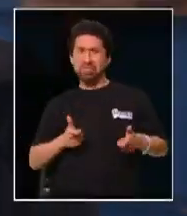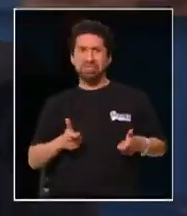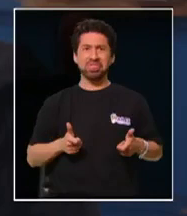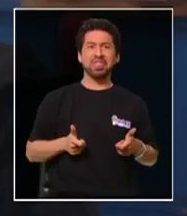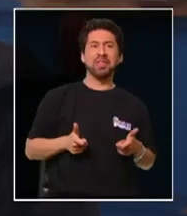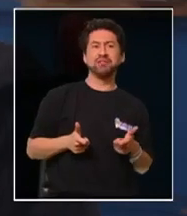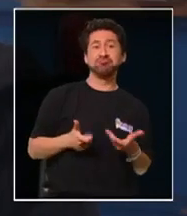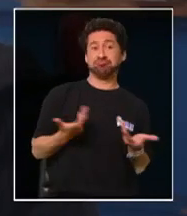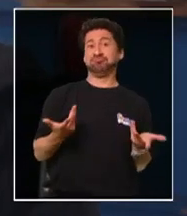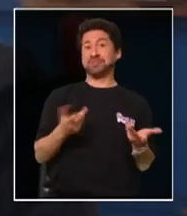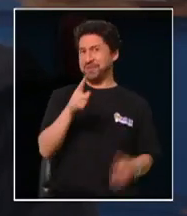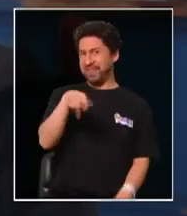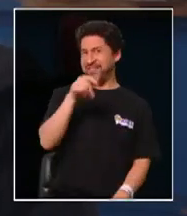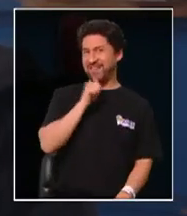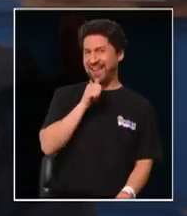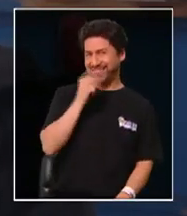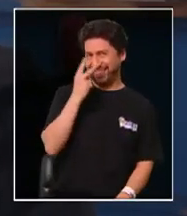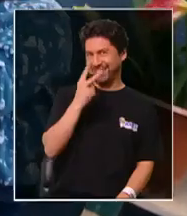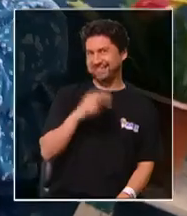que